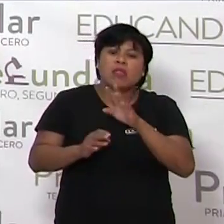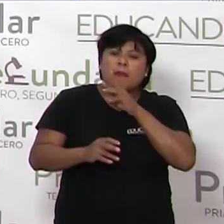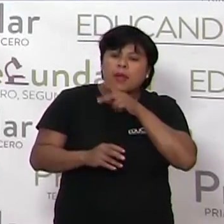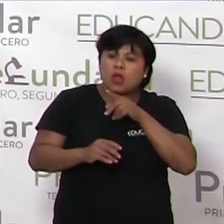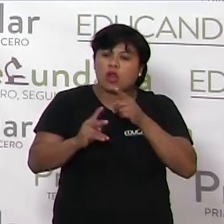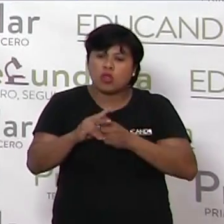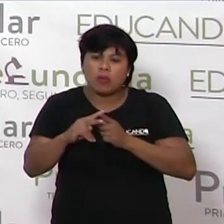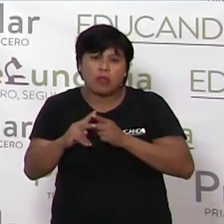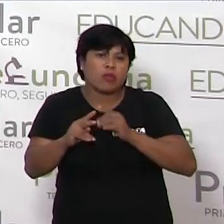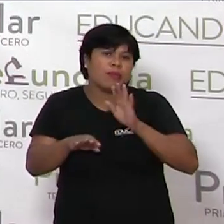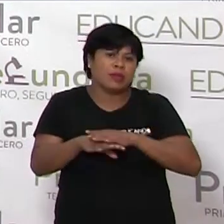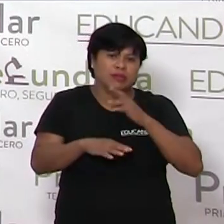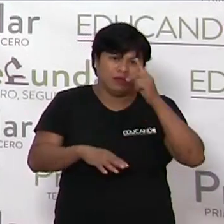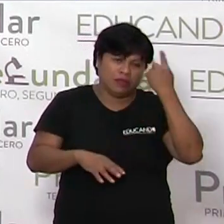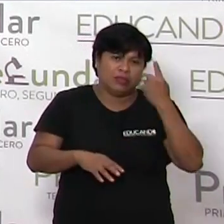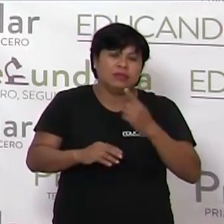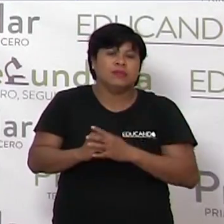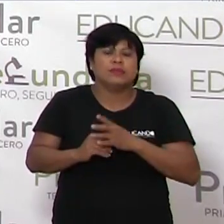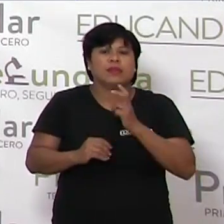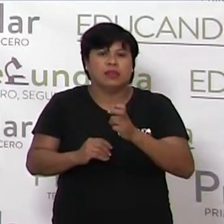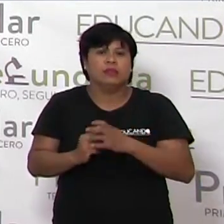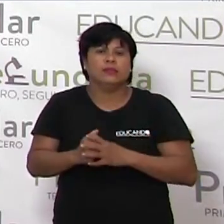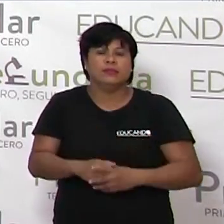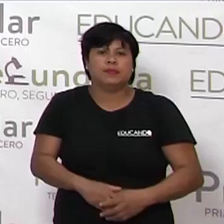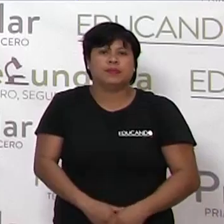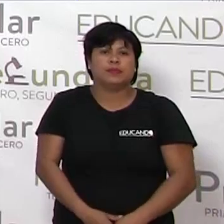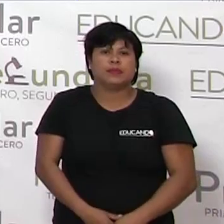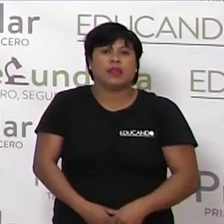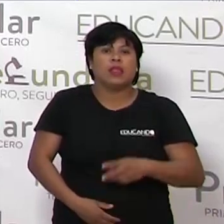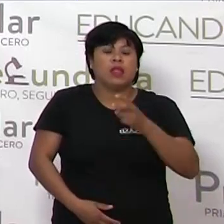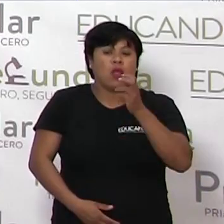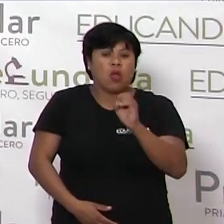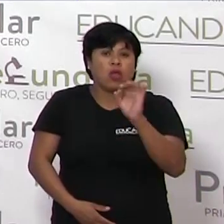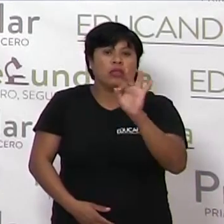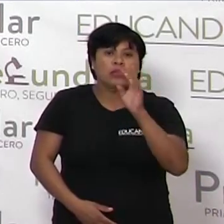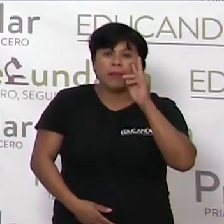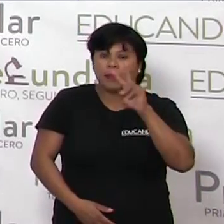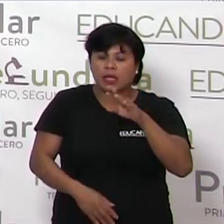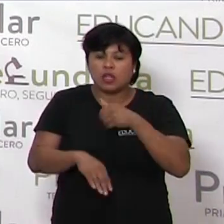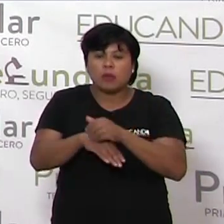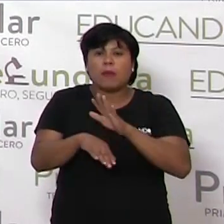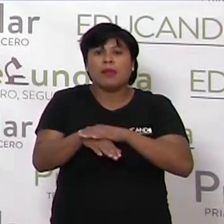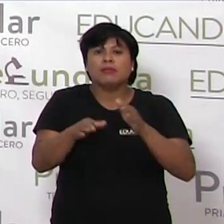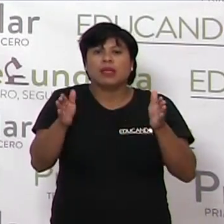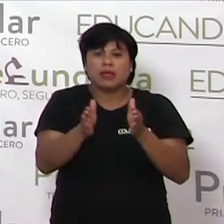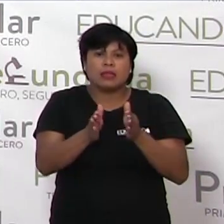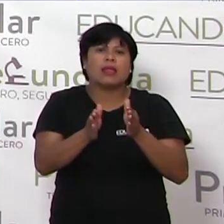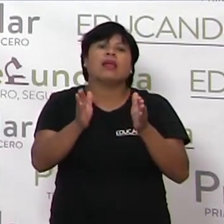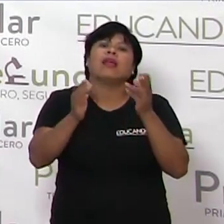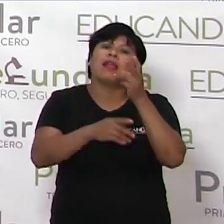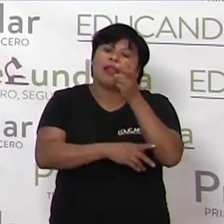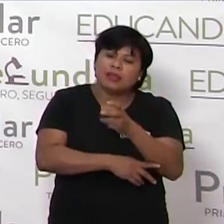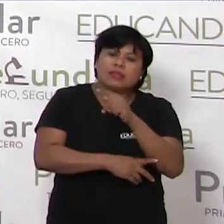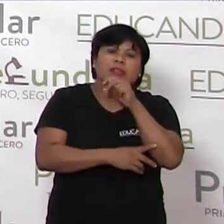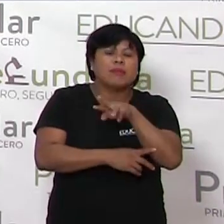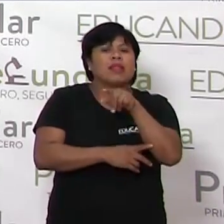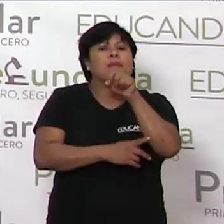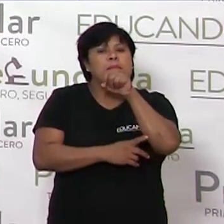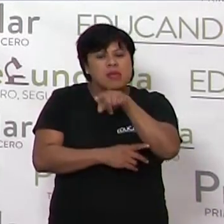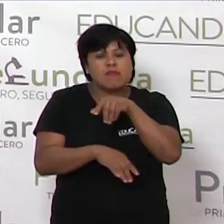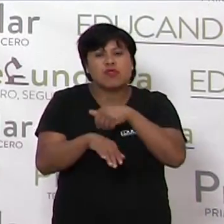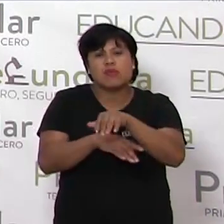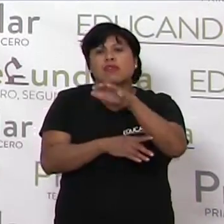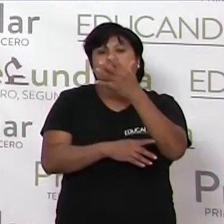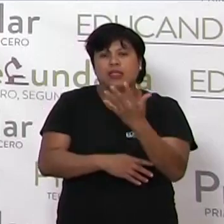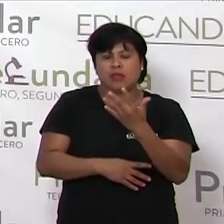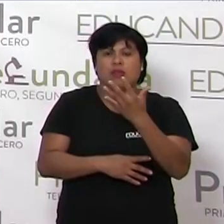qué? Porque a lo mejor dominas mejor una tabla de multiplicar también. De eso también depende. O reconocer la cantidad más pequeña. Acá también aplica